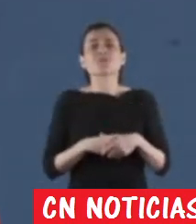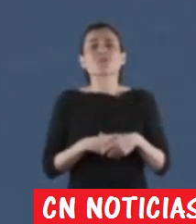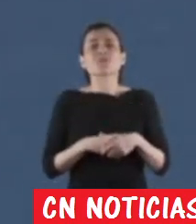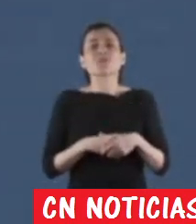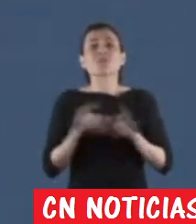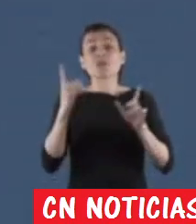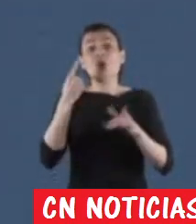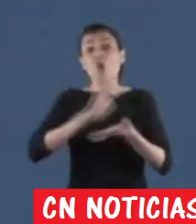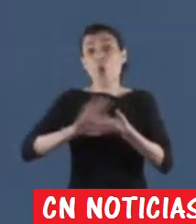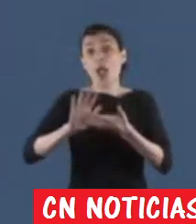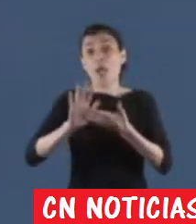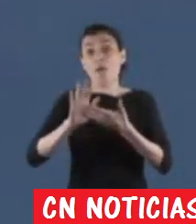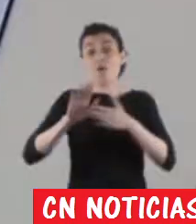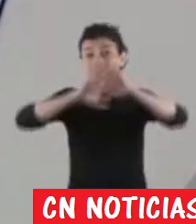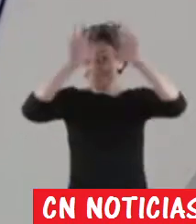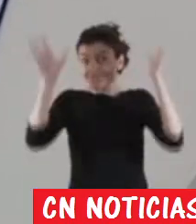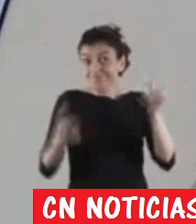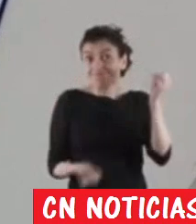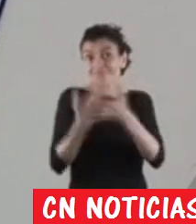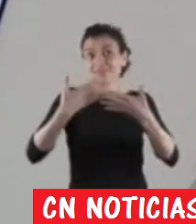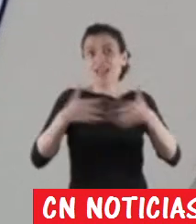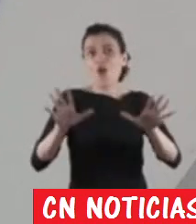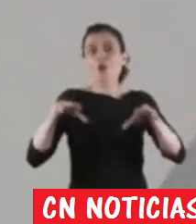este mercado Lomas.